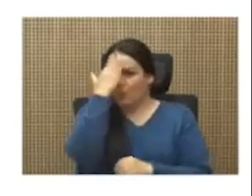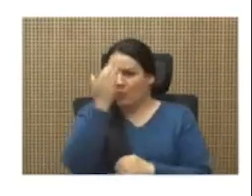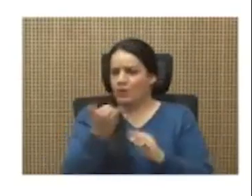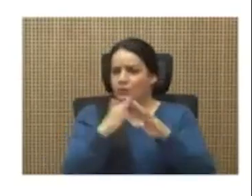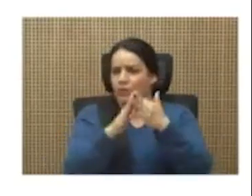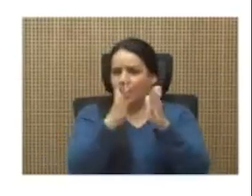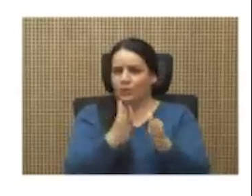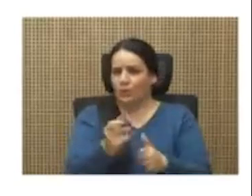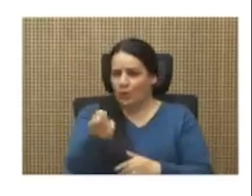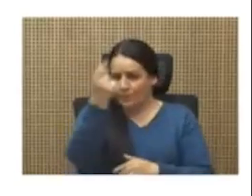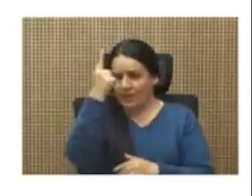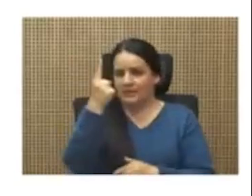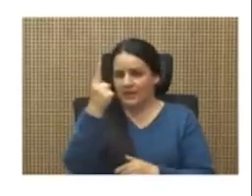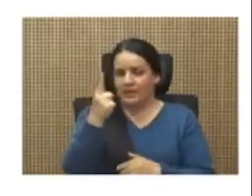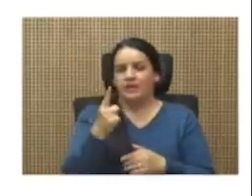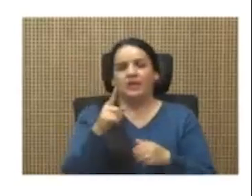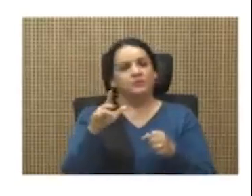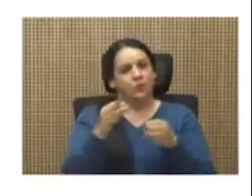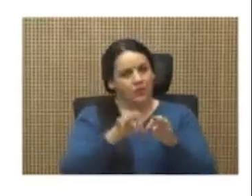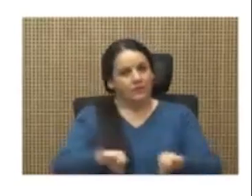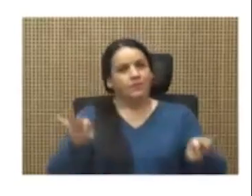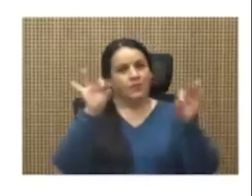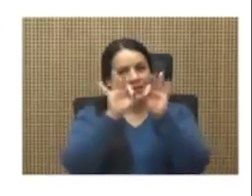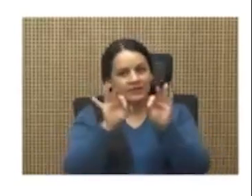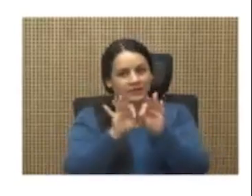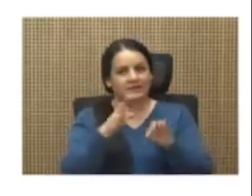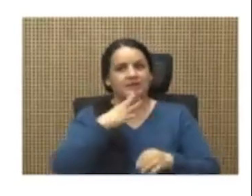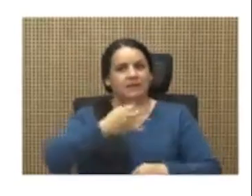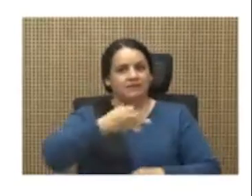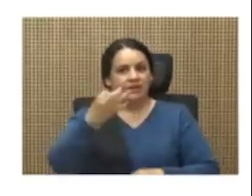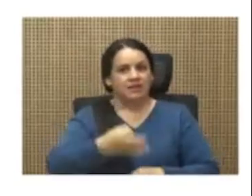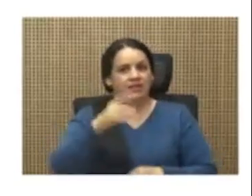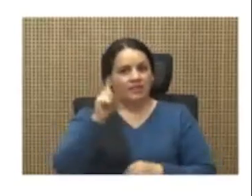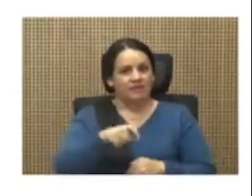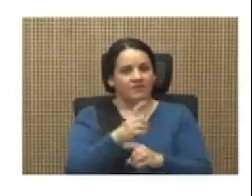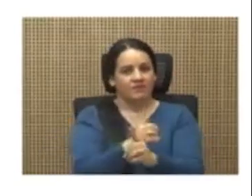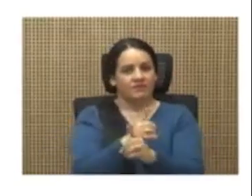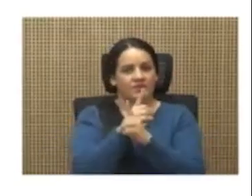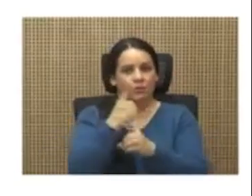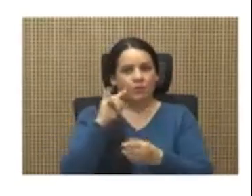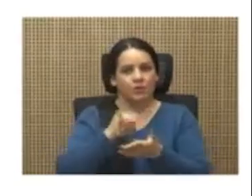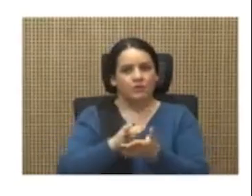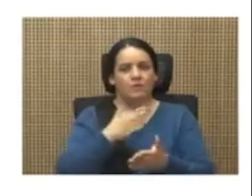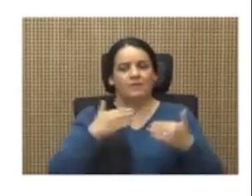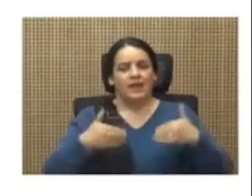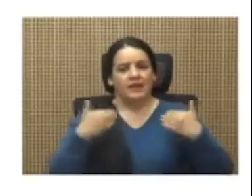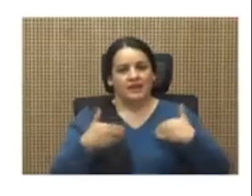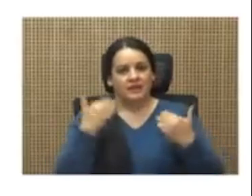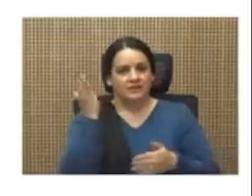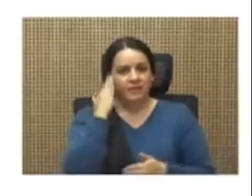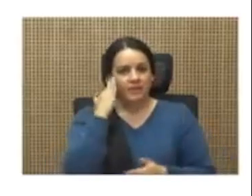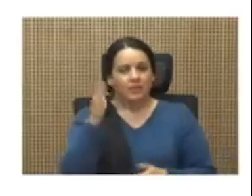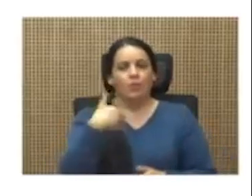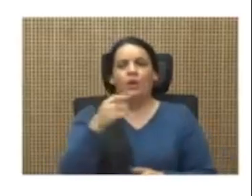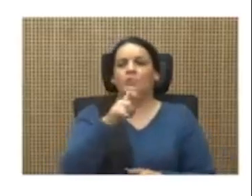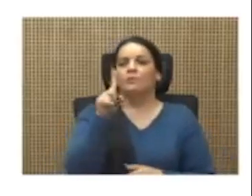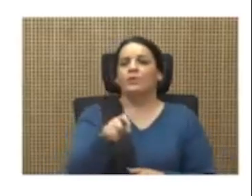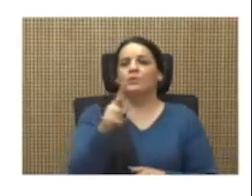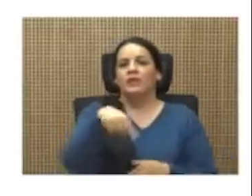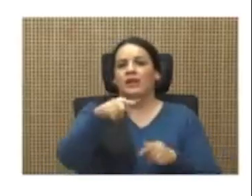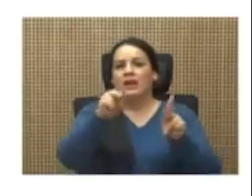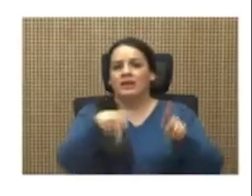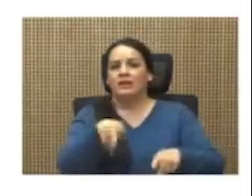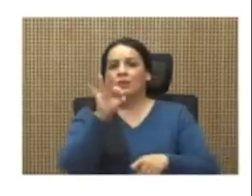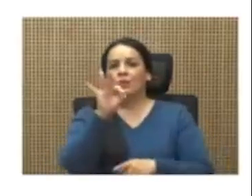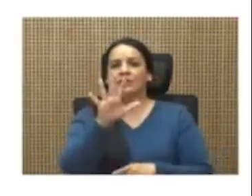comprende que son de suma importancia y que definitivamente hay que defenderlos por eso me alegra saber que cuando le preguntan a la gente el